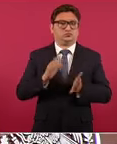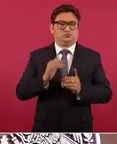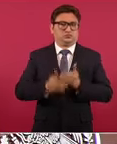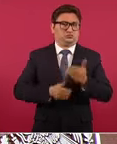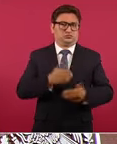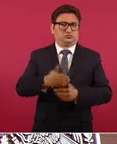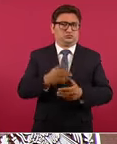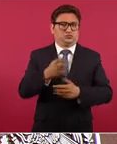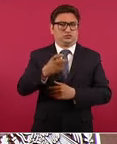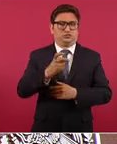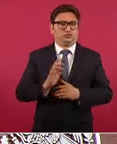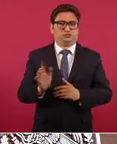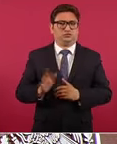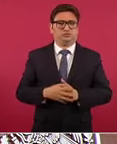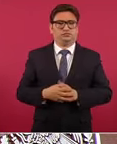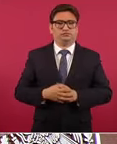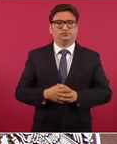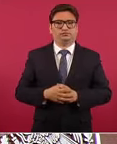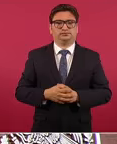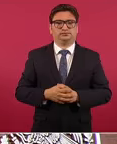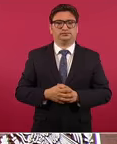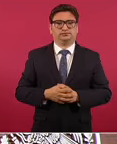así nada más